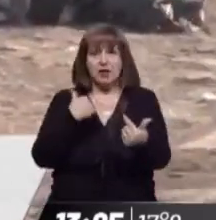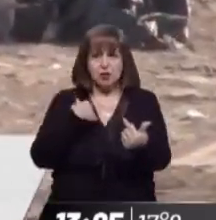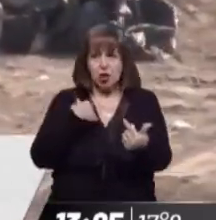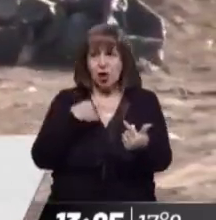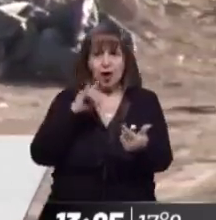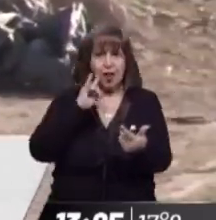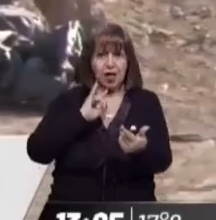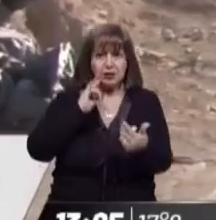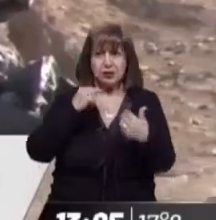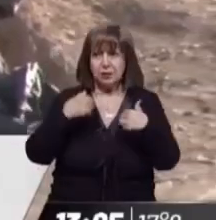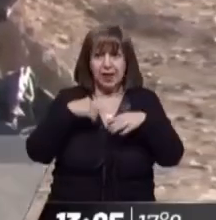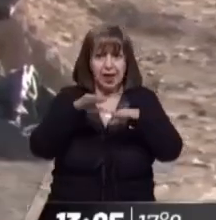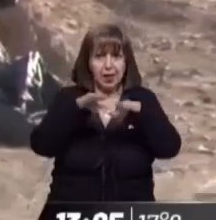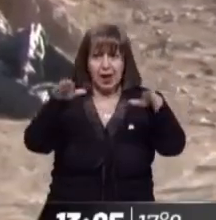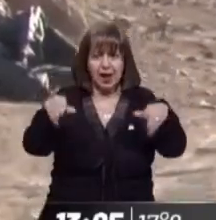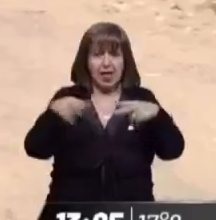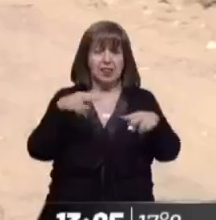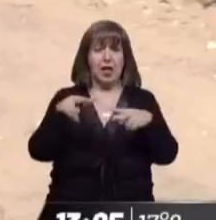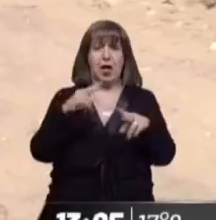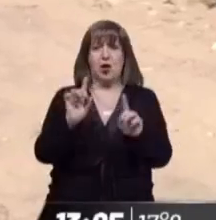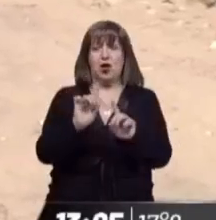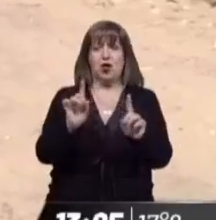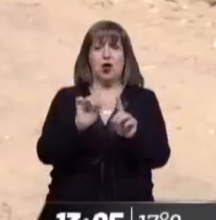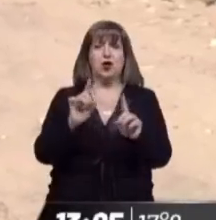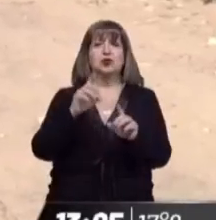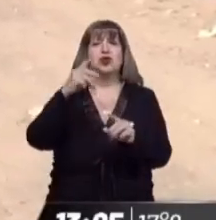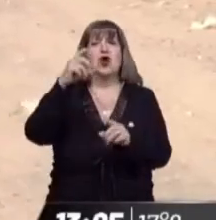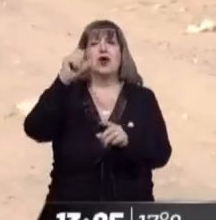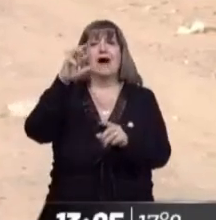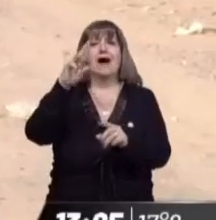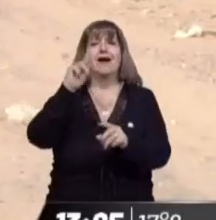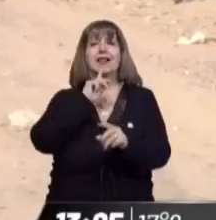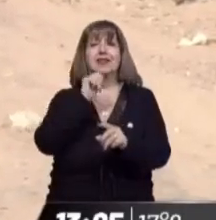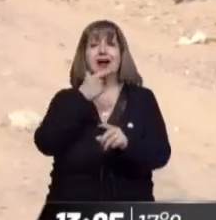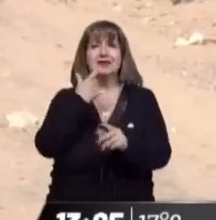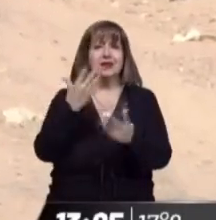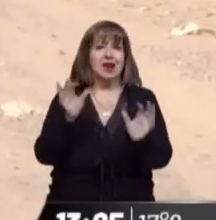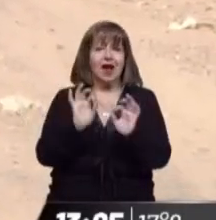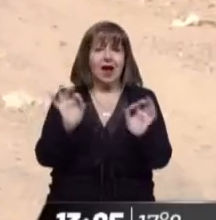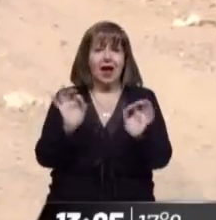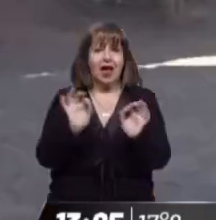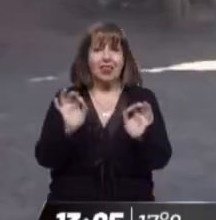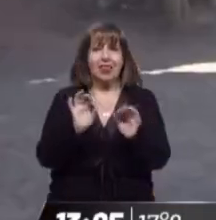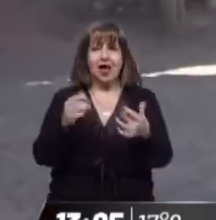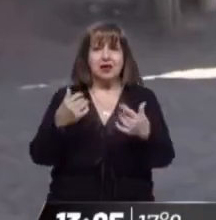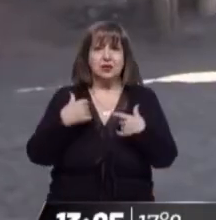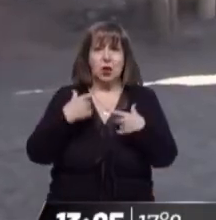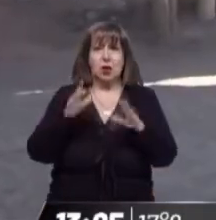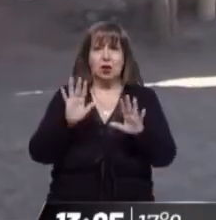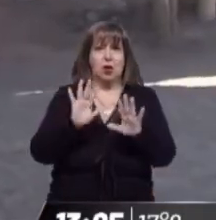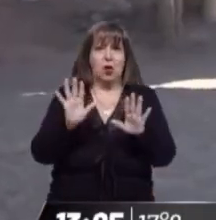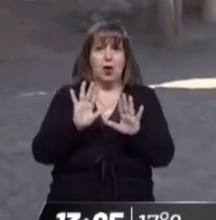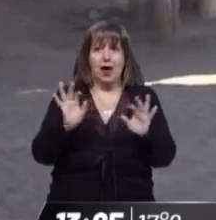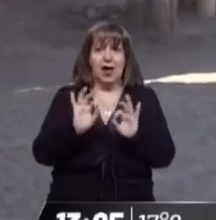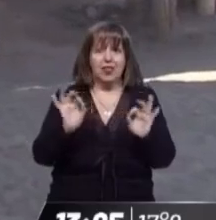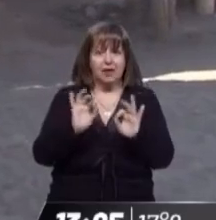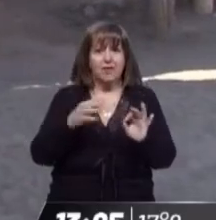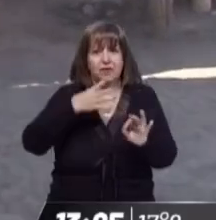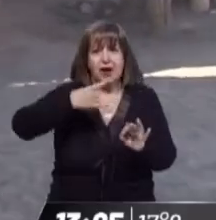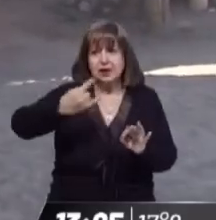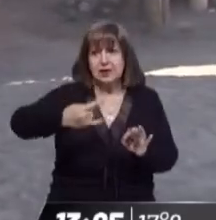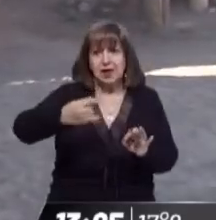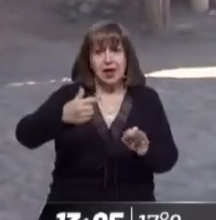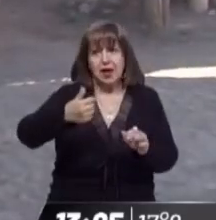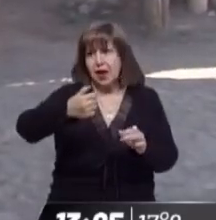porque la gestión la hizo por el merendero caritas dijo que a esta altura ya no quisiera ser ella la que distribuye el